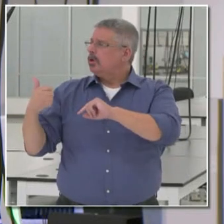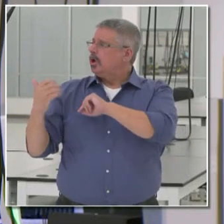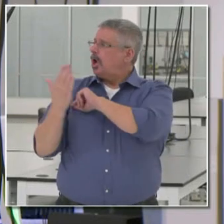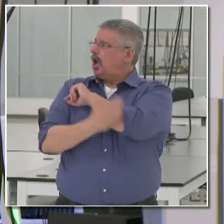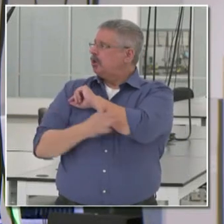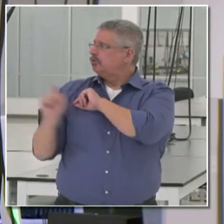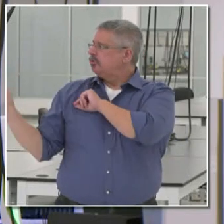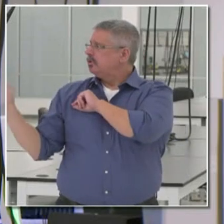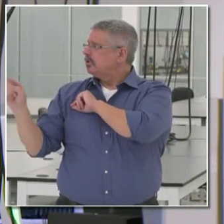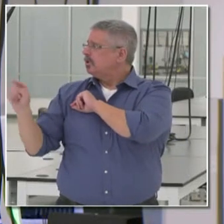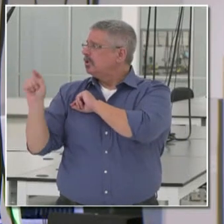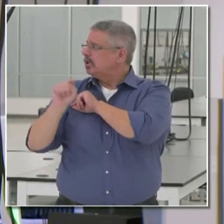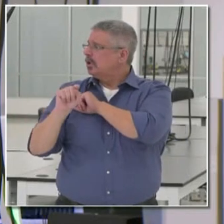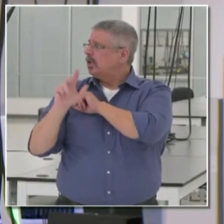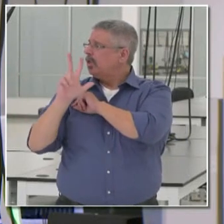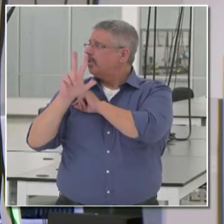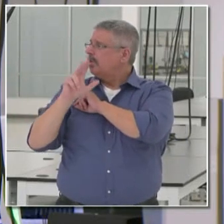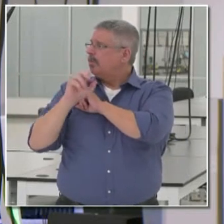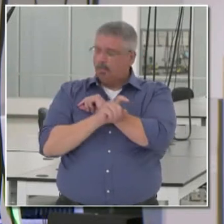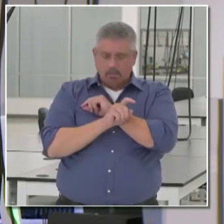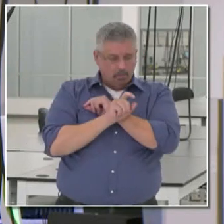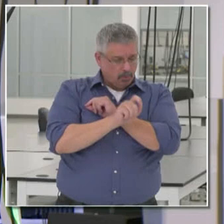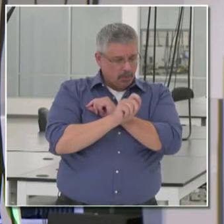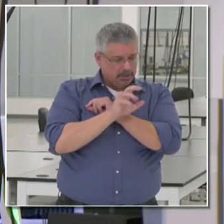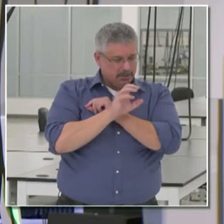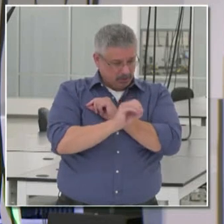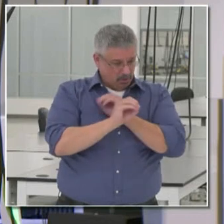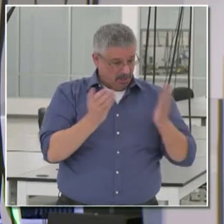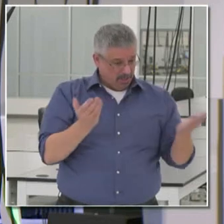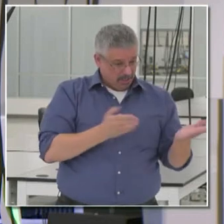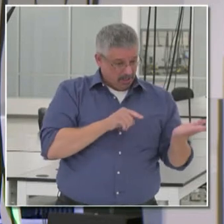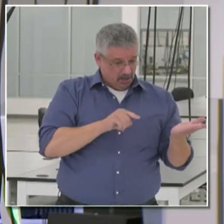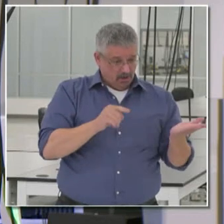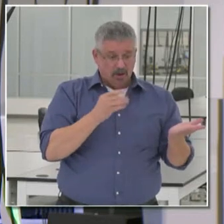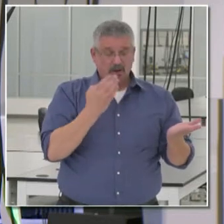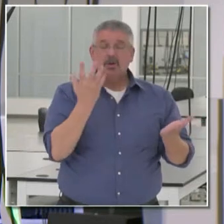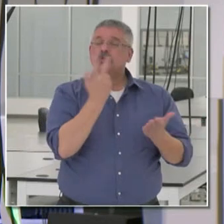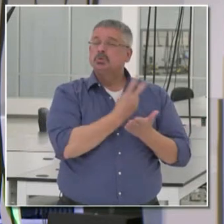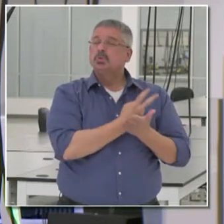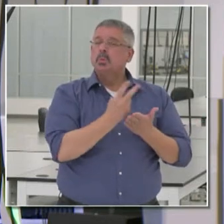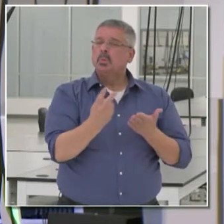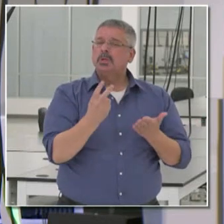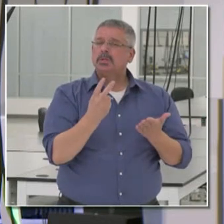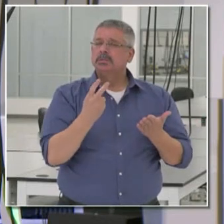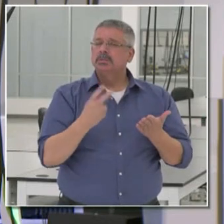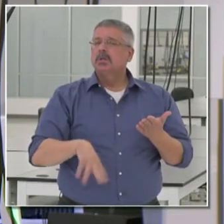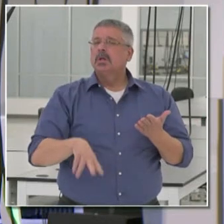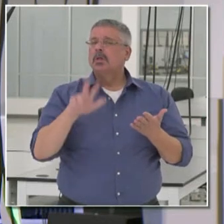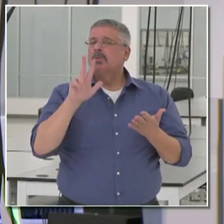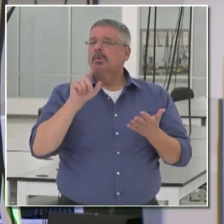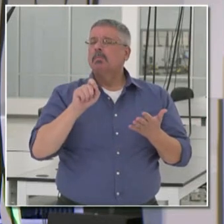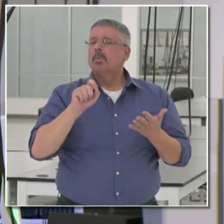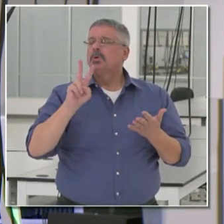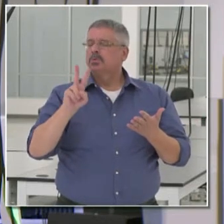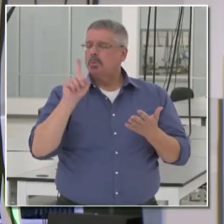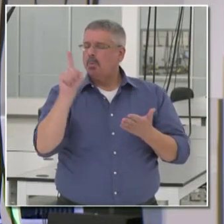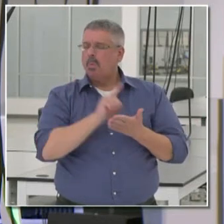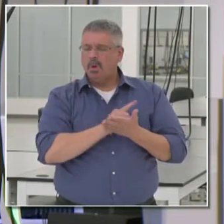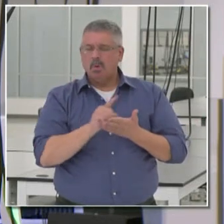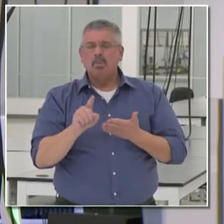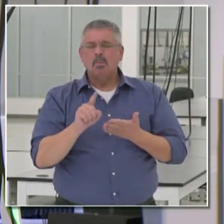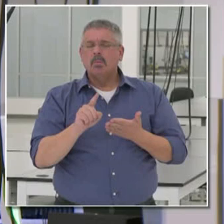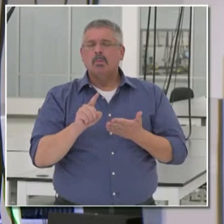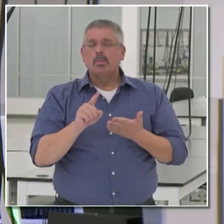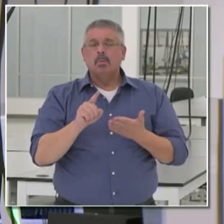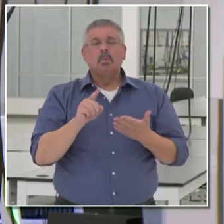positivos en otras partes del país estamos en 3.0 por ciento nosotros aquí en tiempo de 14 días